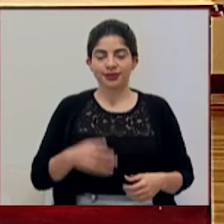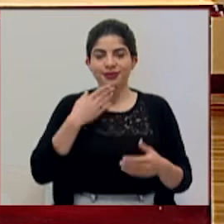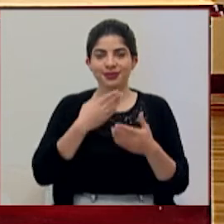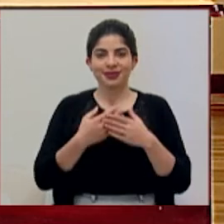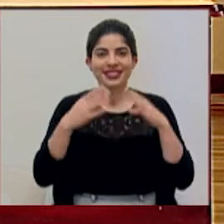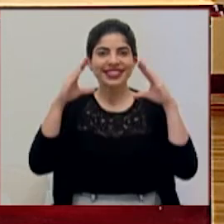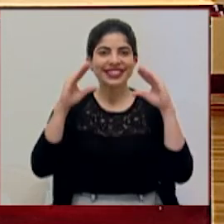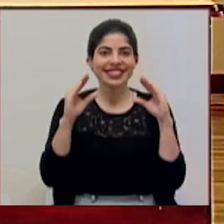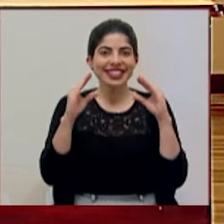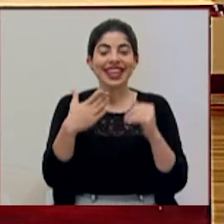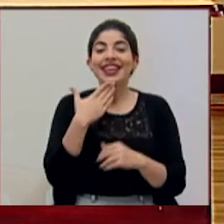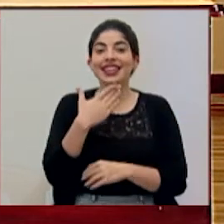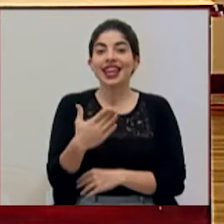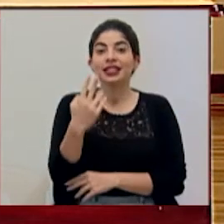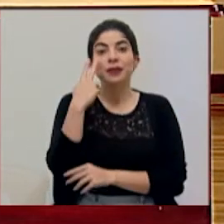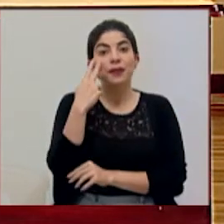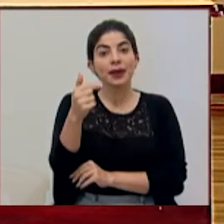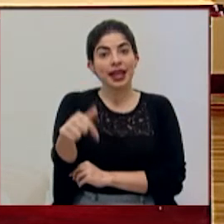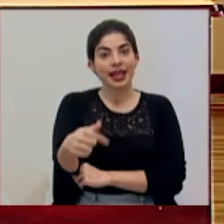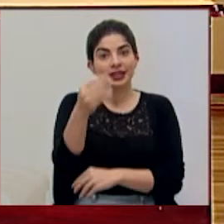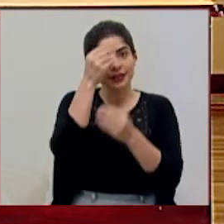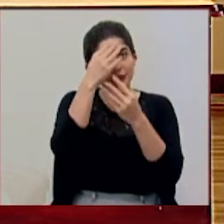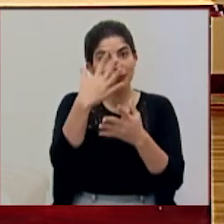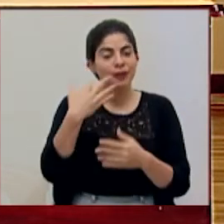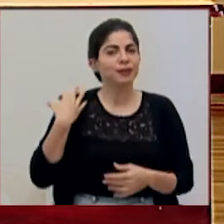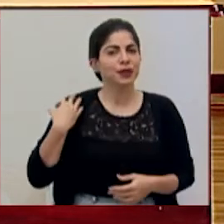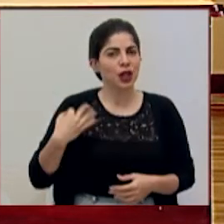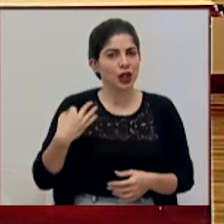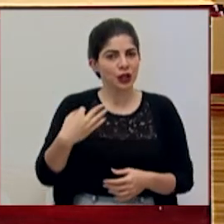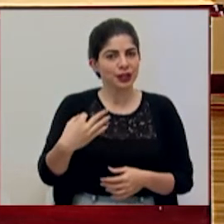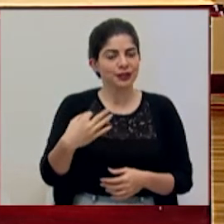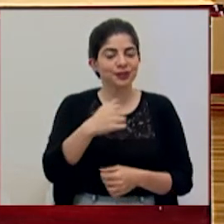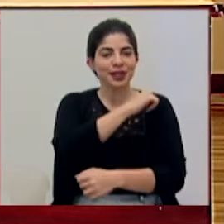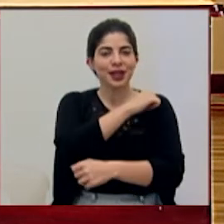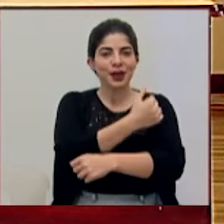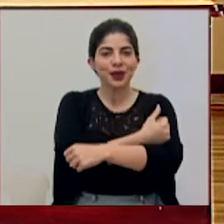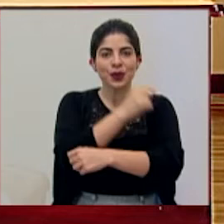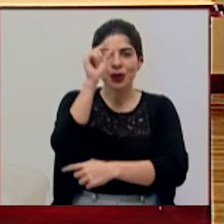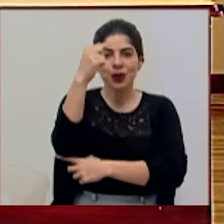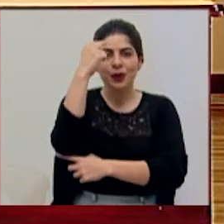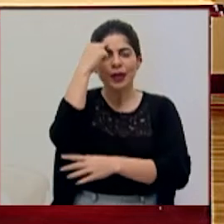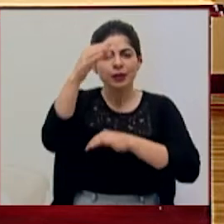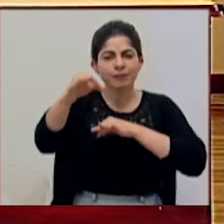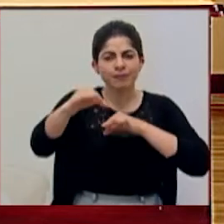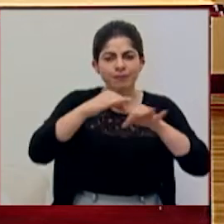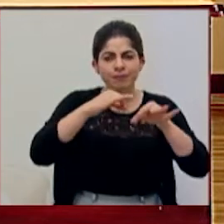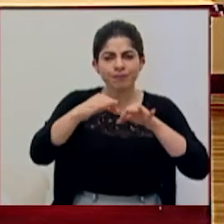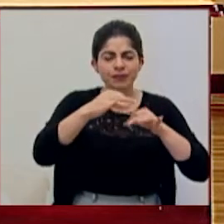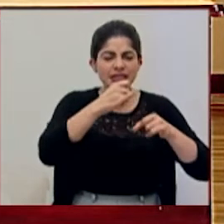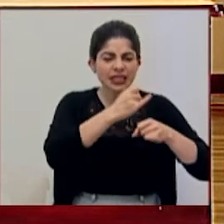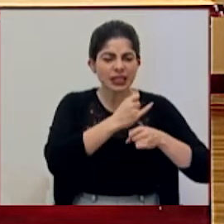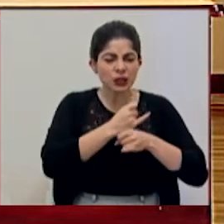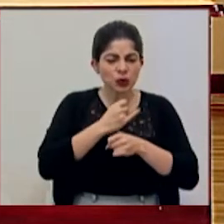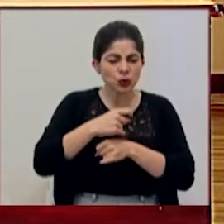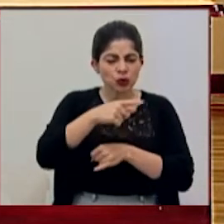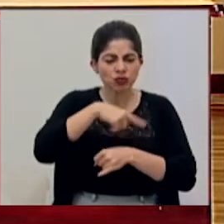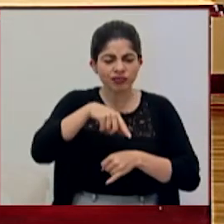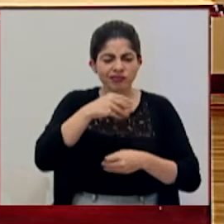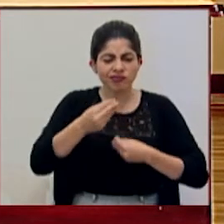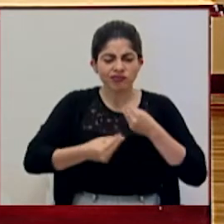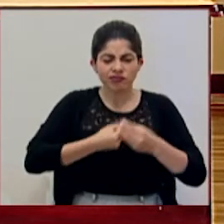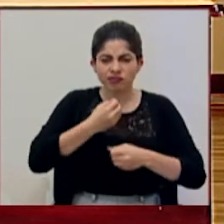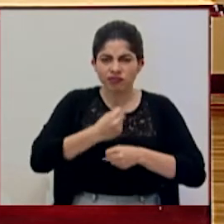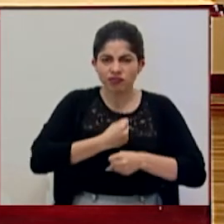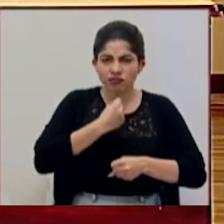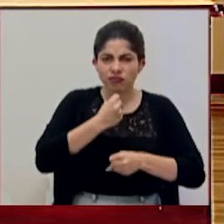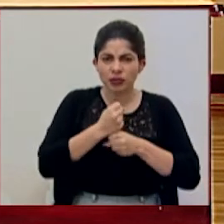Buenas tardes y gracias por sintonizar este reporte diario en donde las autoridades de gobierno detallan el trabajo interinstitucional y los